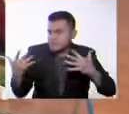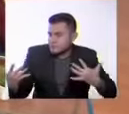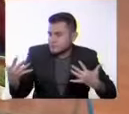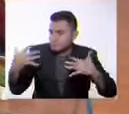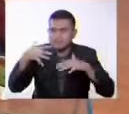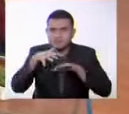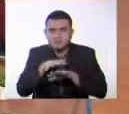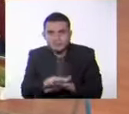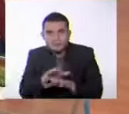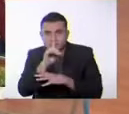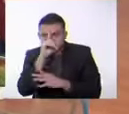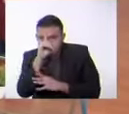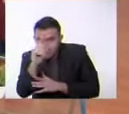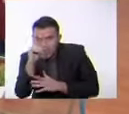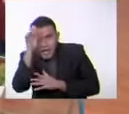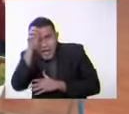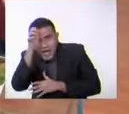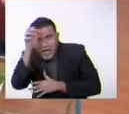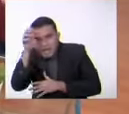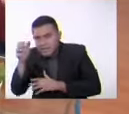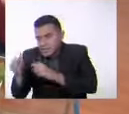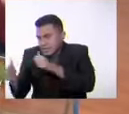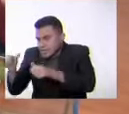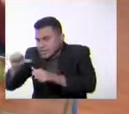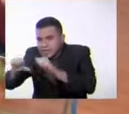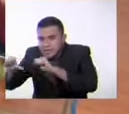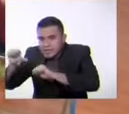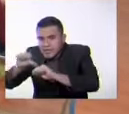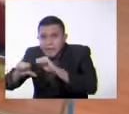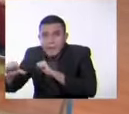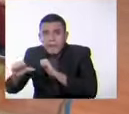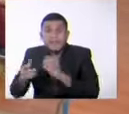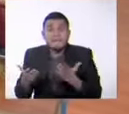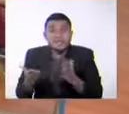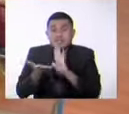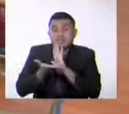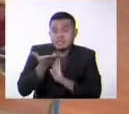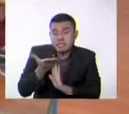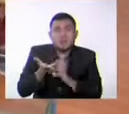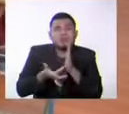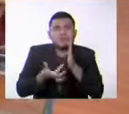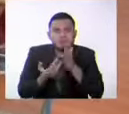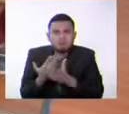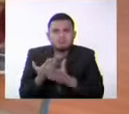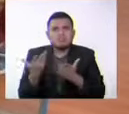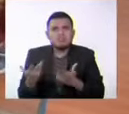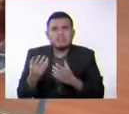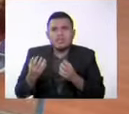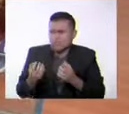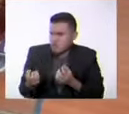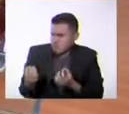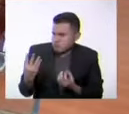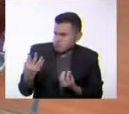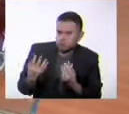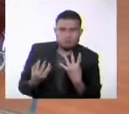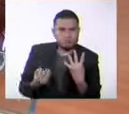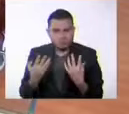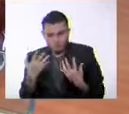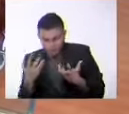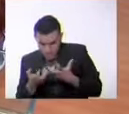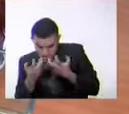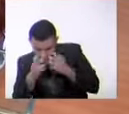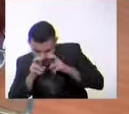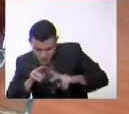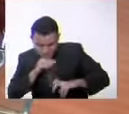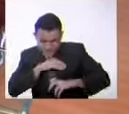con la idea de la ética de la ciencia. Están a favor del desarrollo tecnológico, de las innovaciones, de los descubrimientos